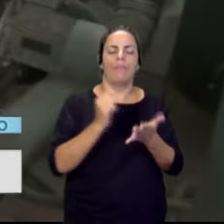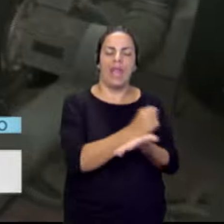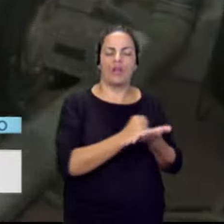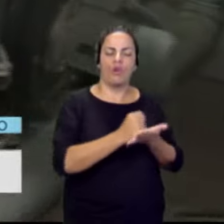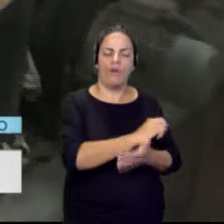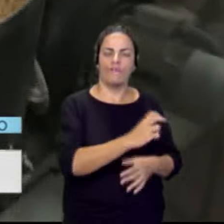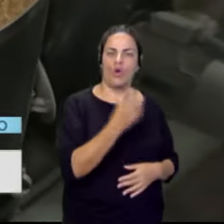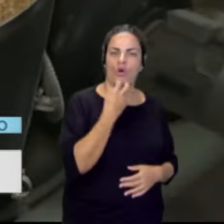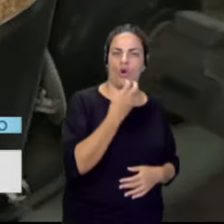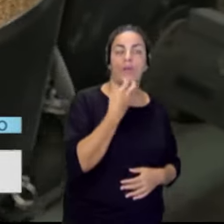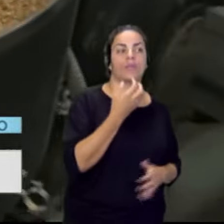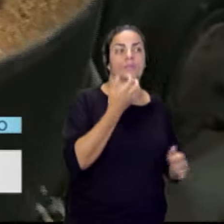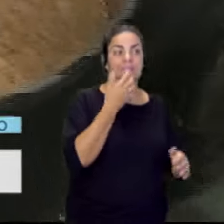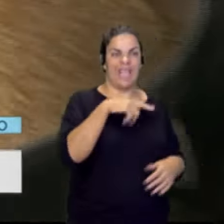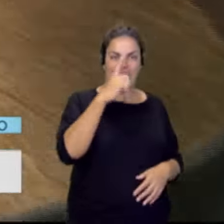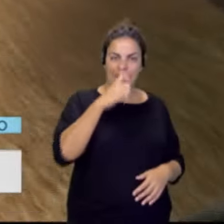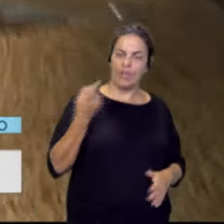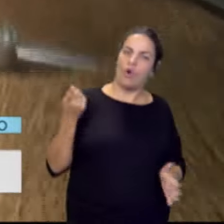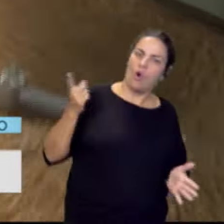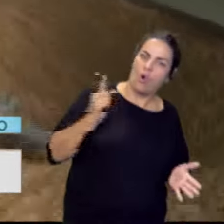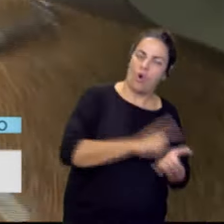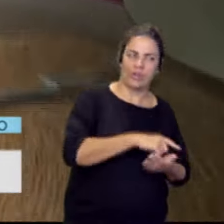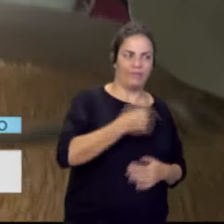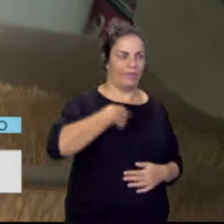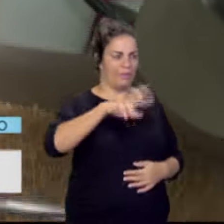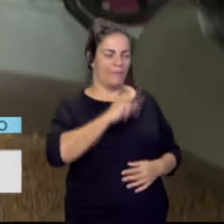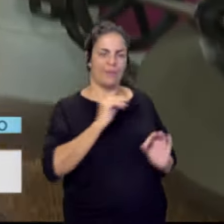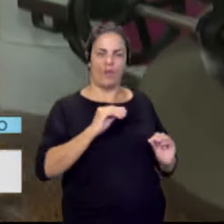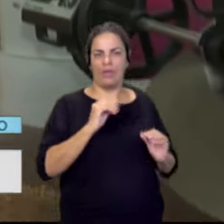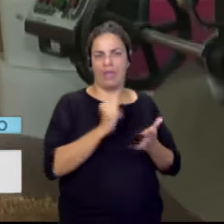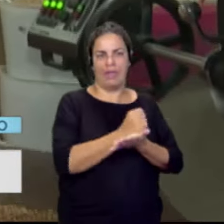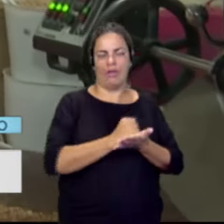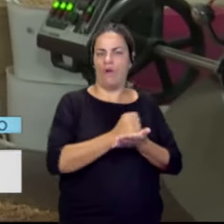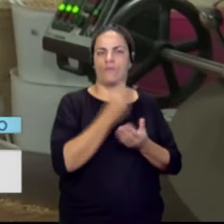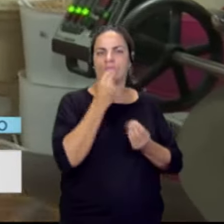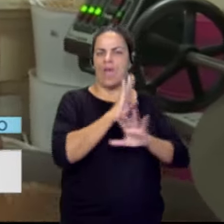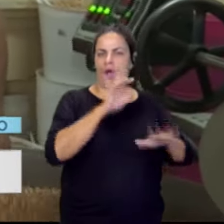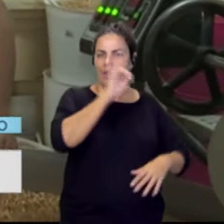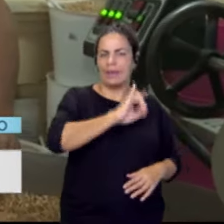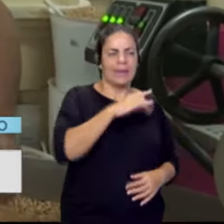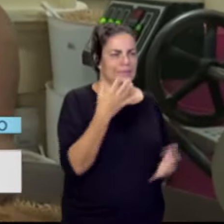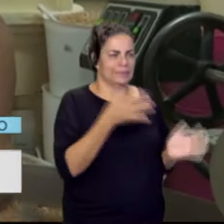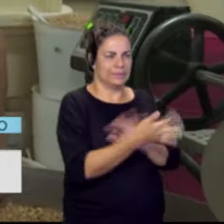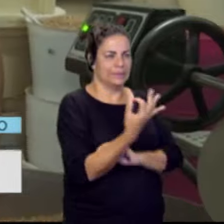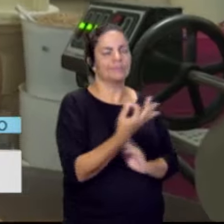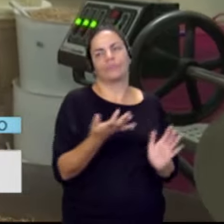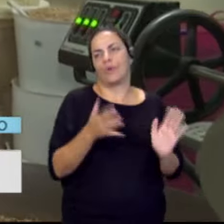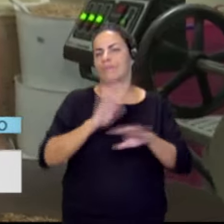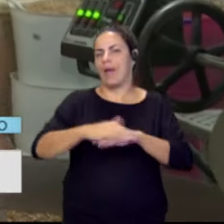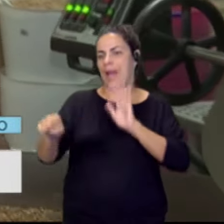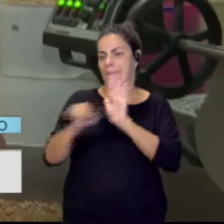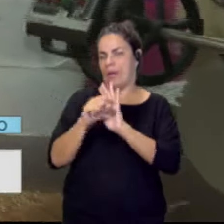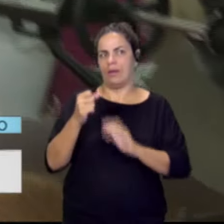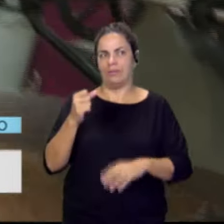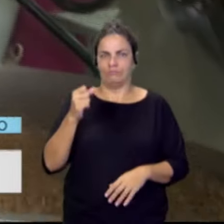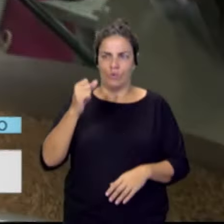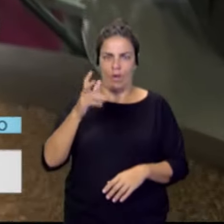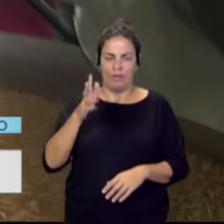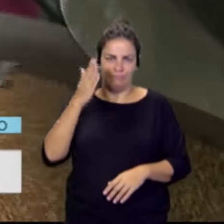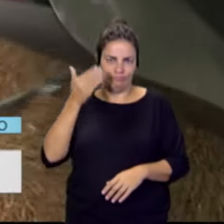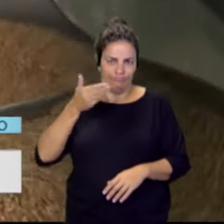ser un año más reconocido mejor gofio de Canarias? Pues un prestigio para la marca, y para mí personalmente también